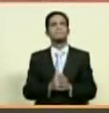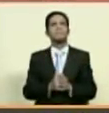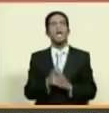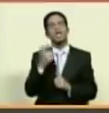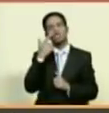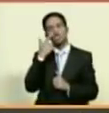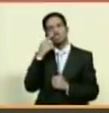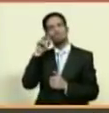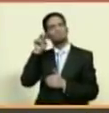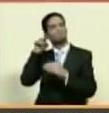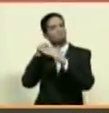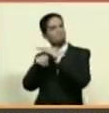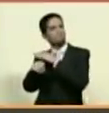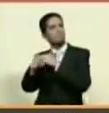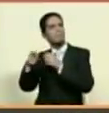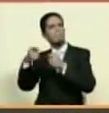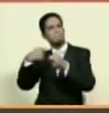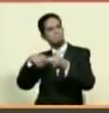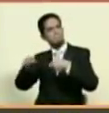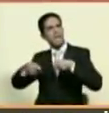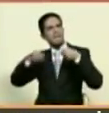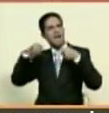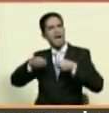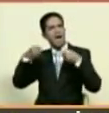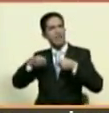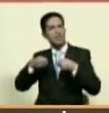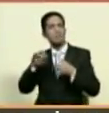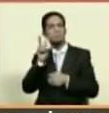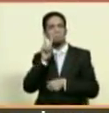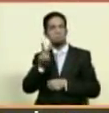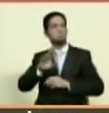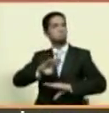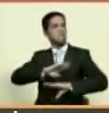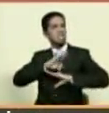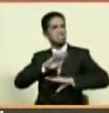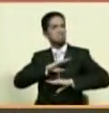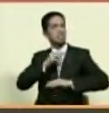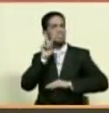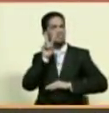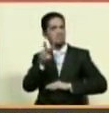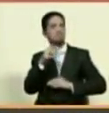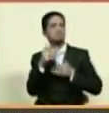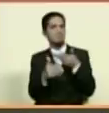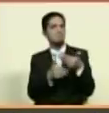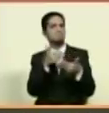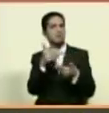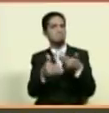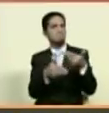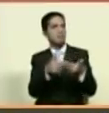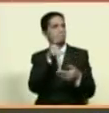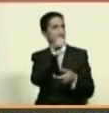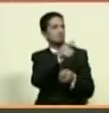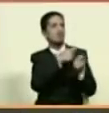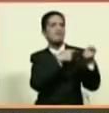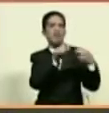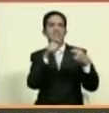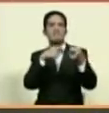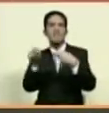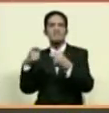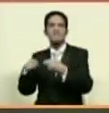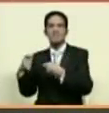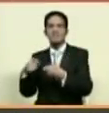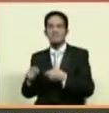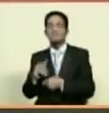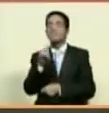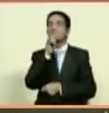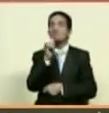algunas cadenas importantes, nos satisface el cumplimiento de la reposición de inventario, los reportes